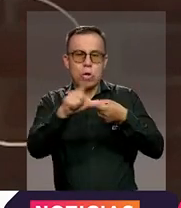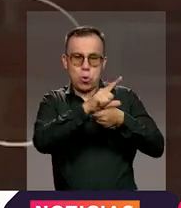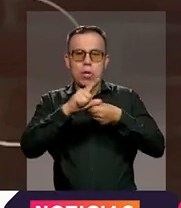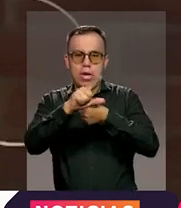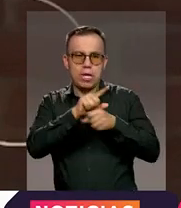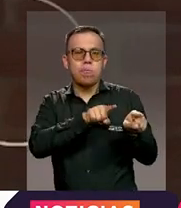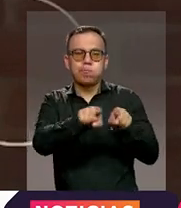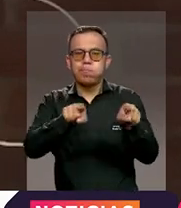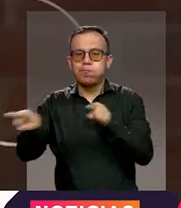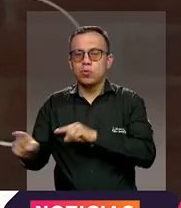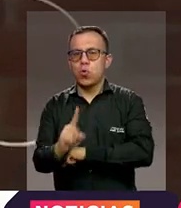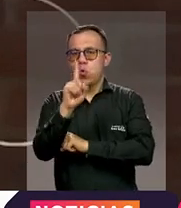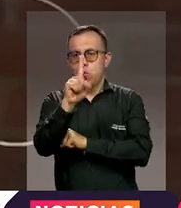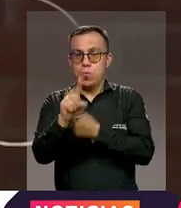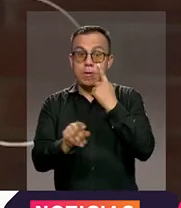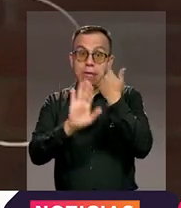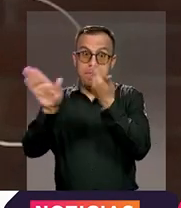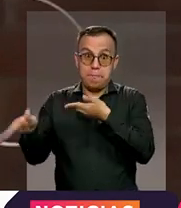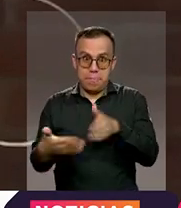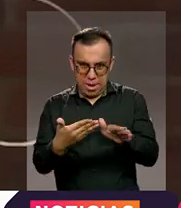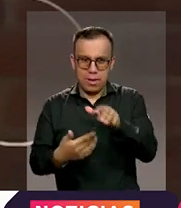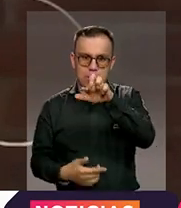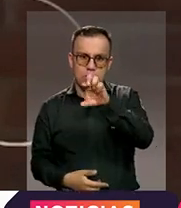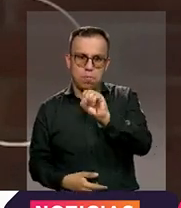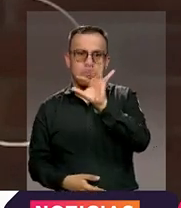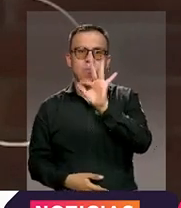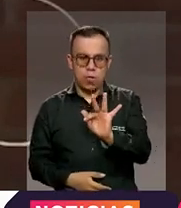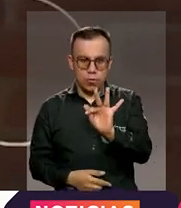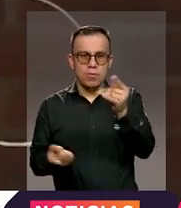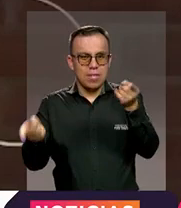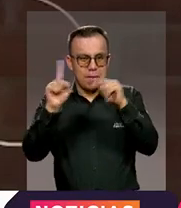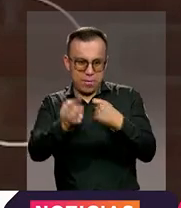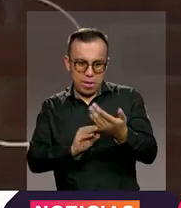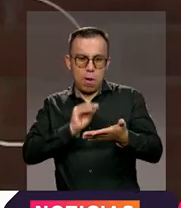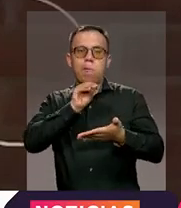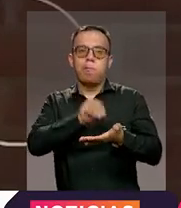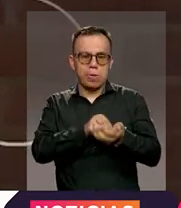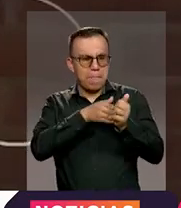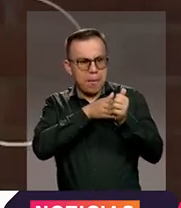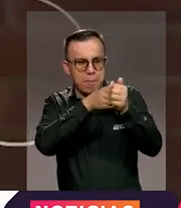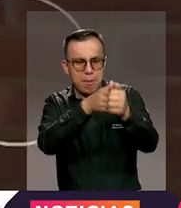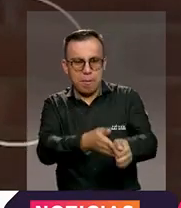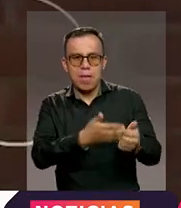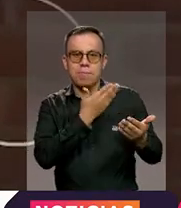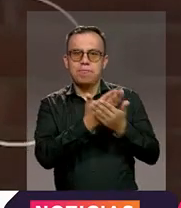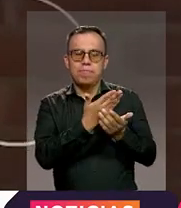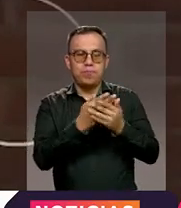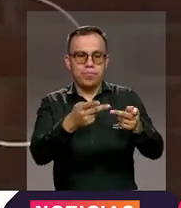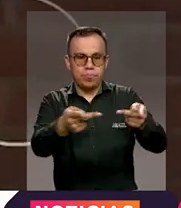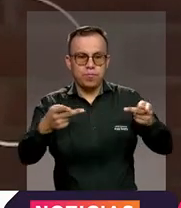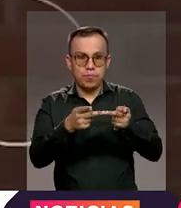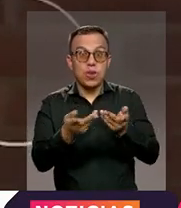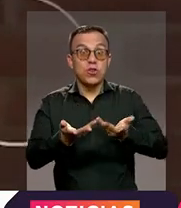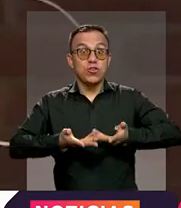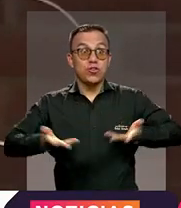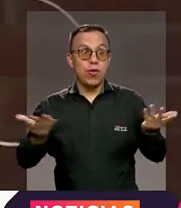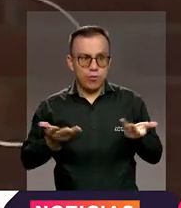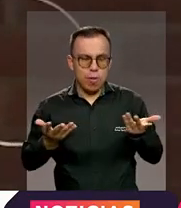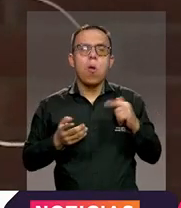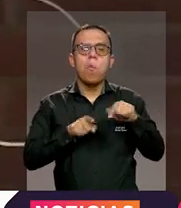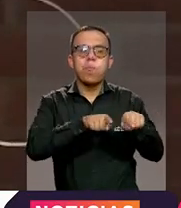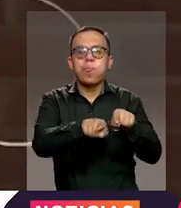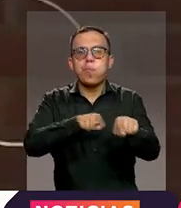localidad. Y en el plan de ordenamiento territorial de Bogotá va a quedar la ruta y la señalización de terrenos de dónde debemos